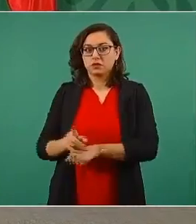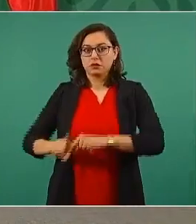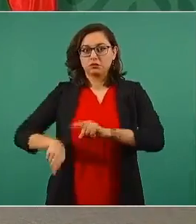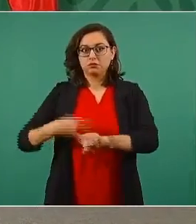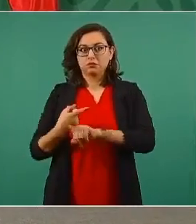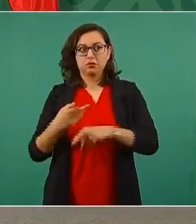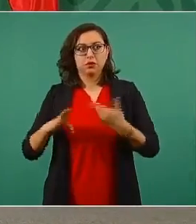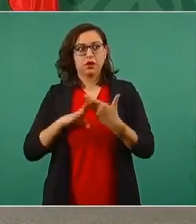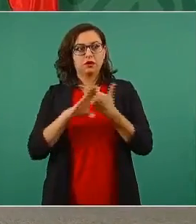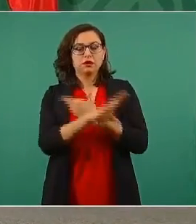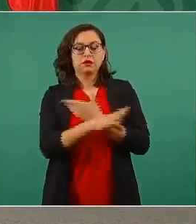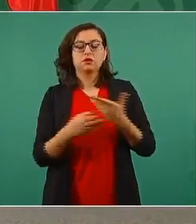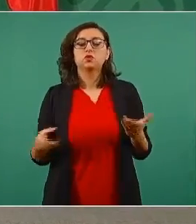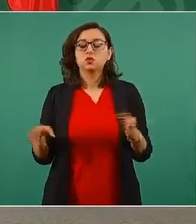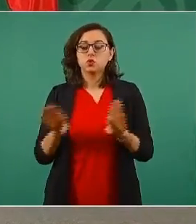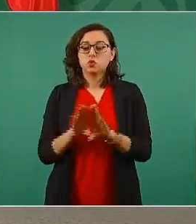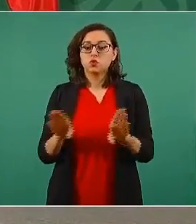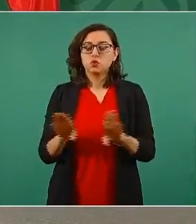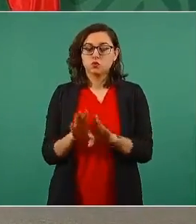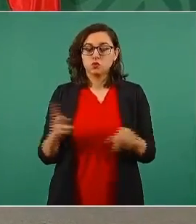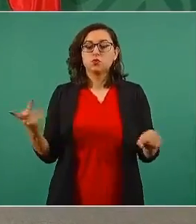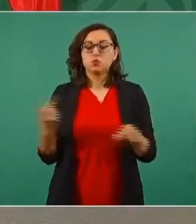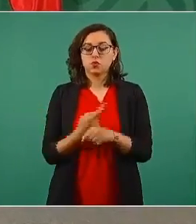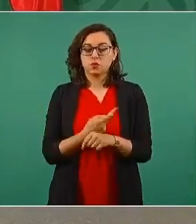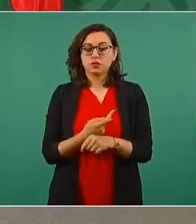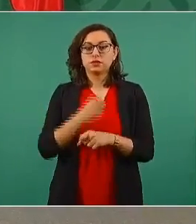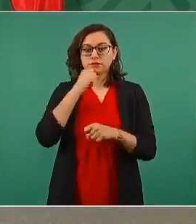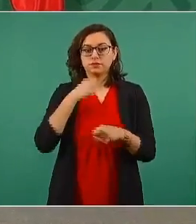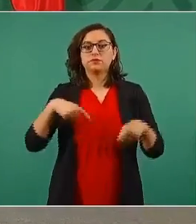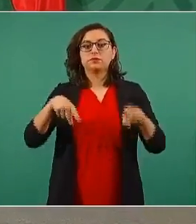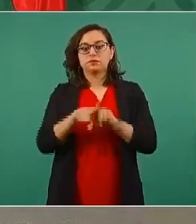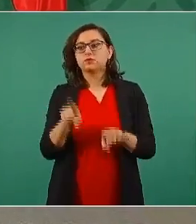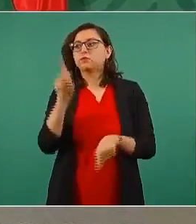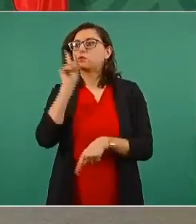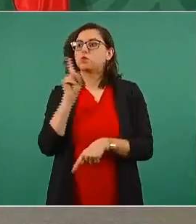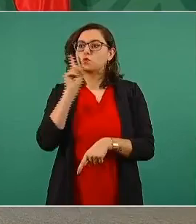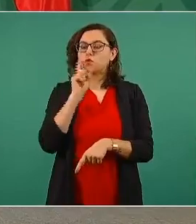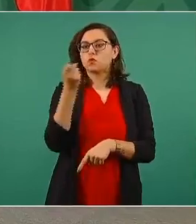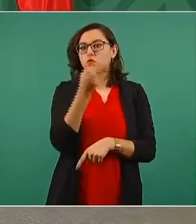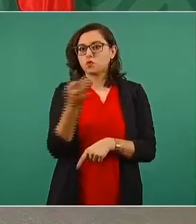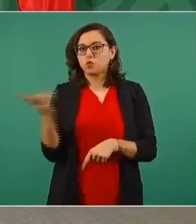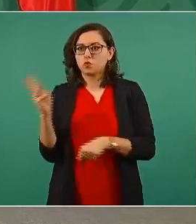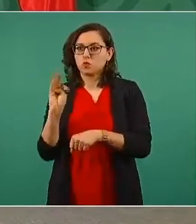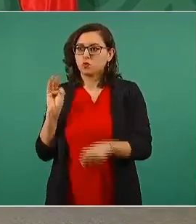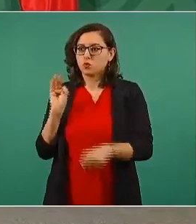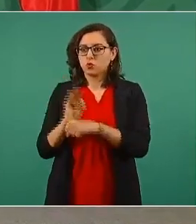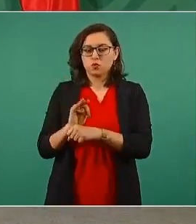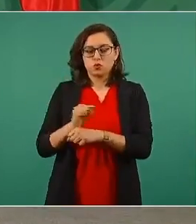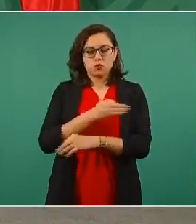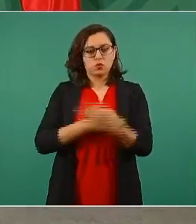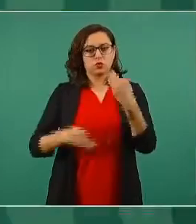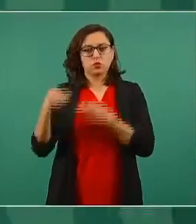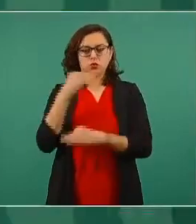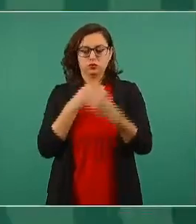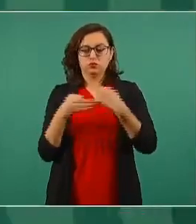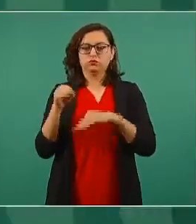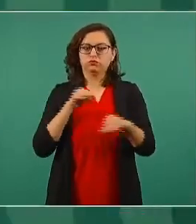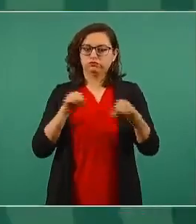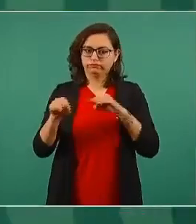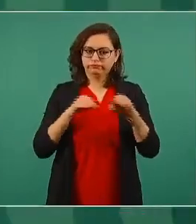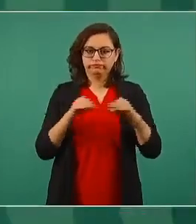agresiones, como es el caso de la protección a las mujeres, todo lo que estamos haciendo, que es